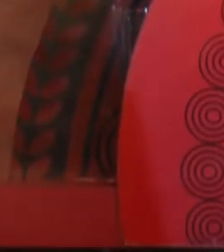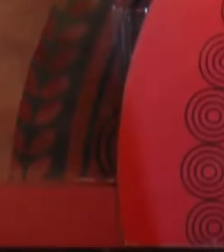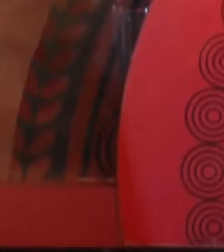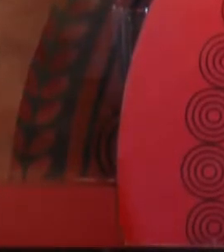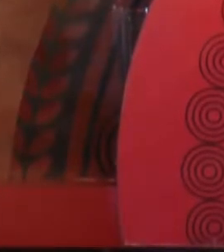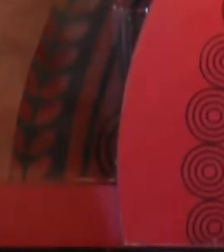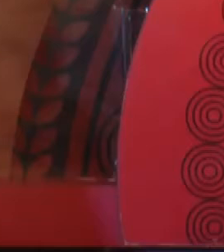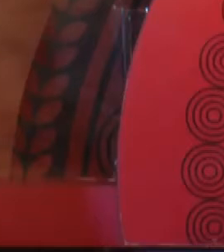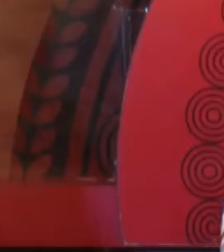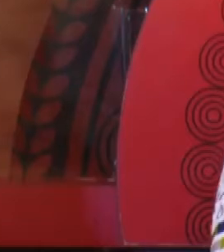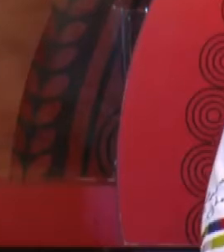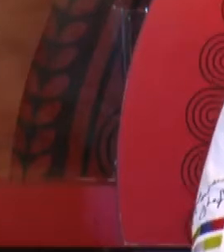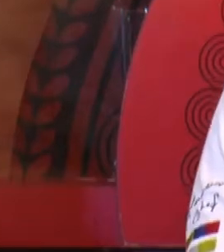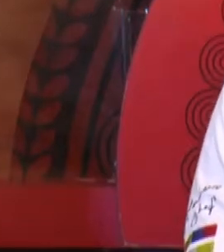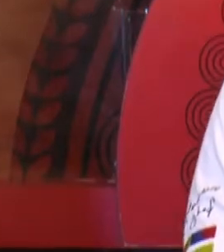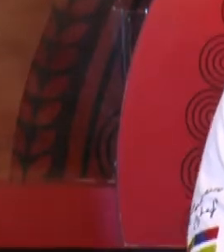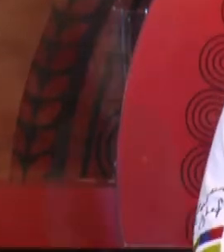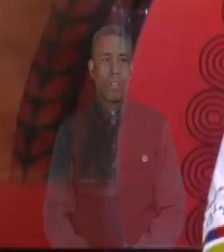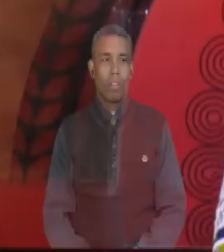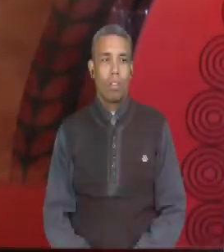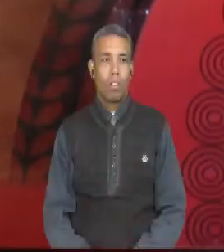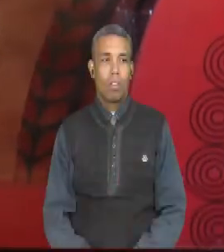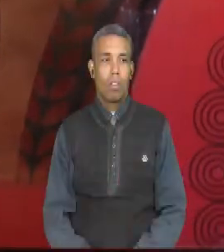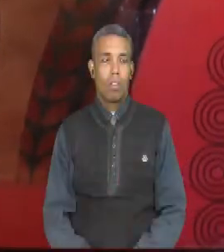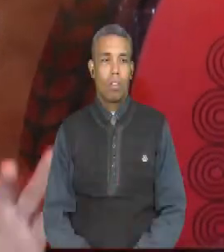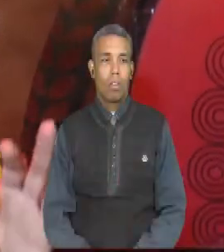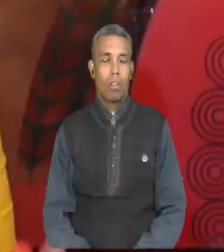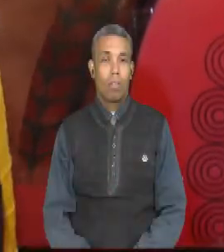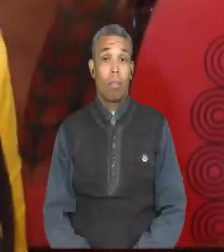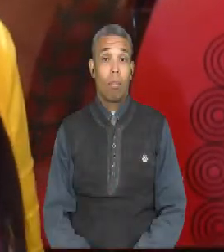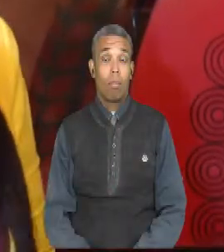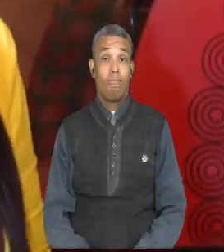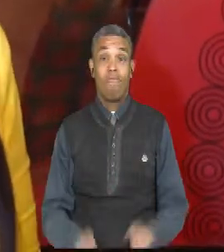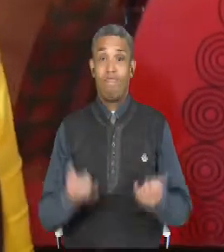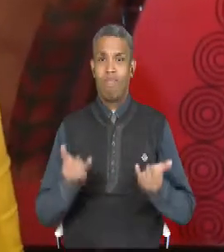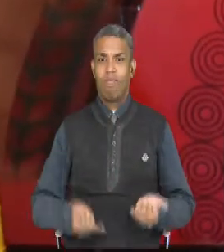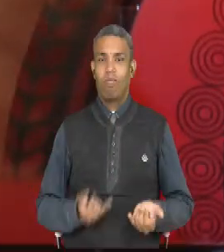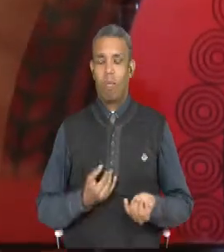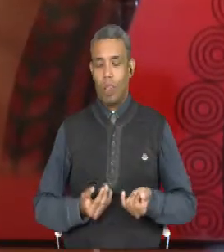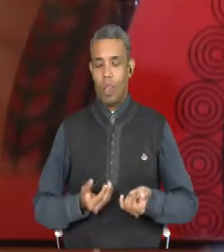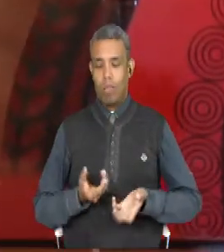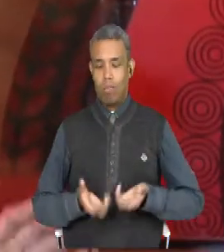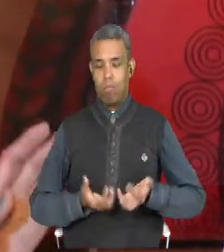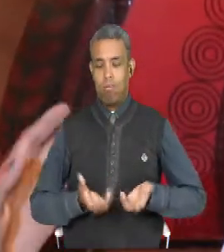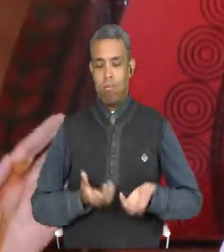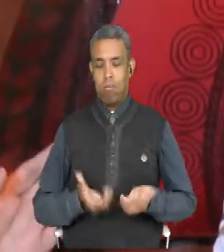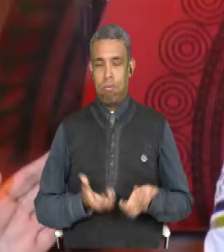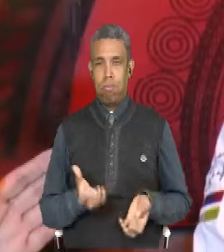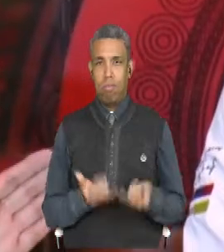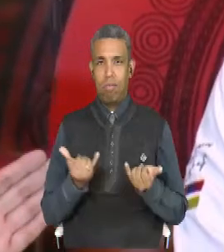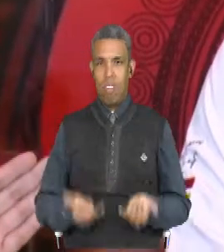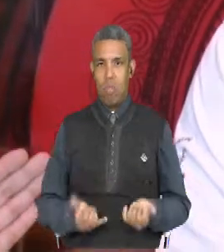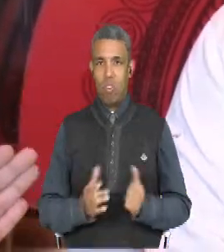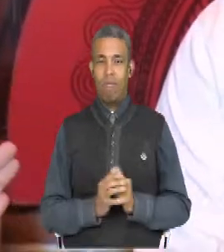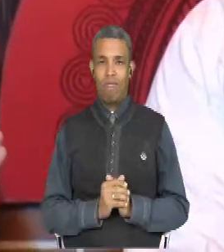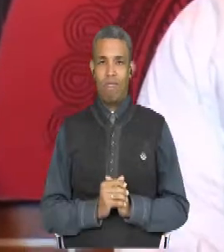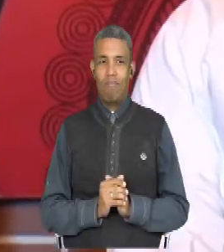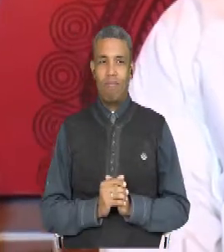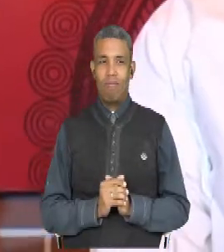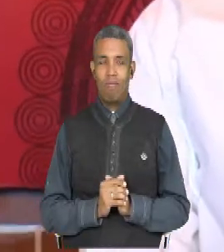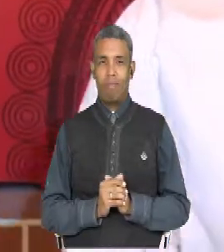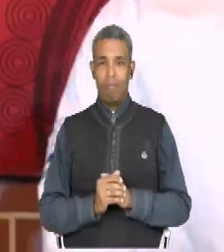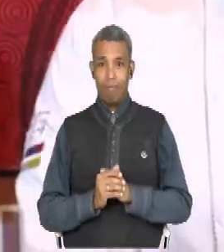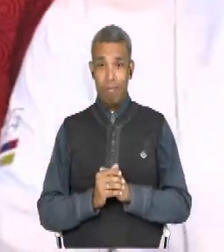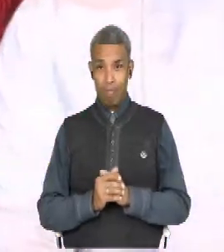Nosotros continuamos aquí en la cervecería. Llegó el momento del plato recomendado del día de hoy, jueves. Para eso está nuestro chef